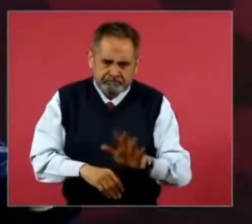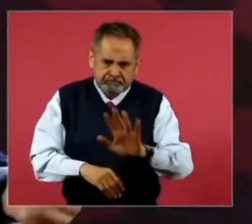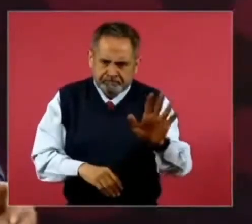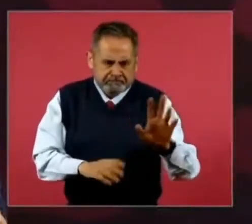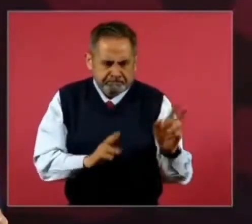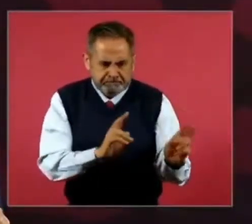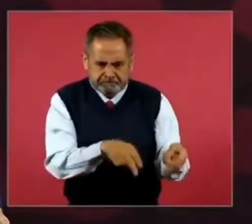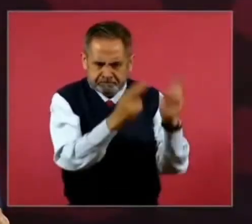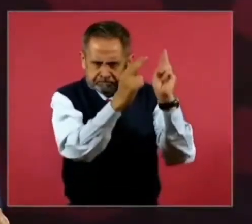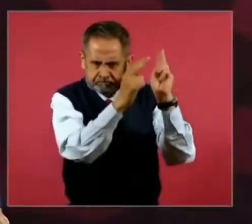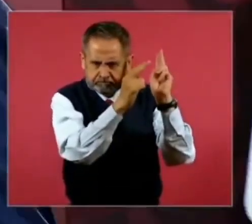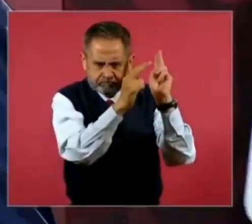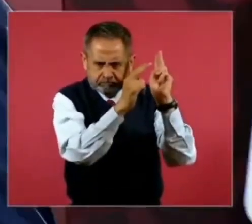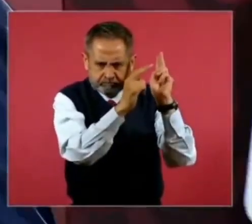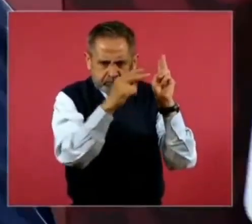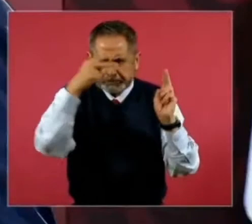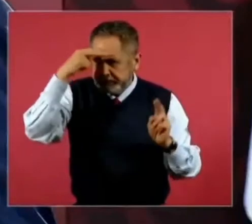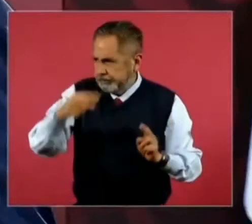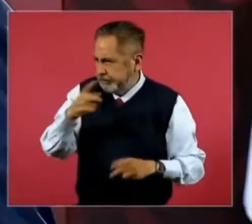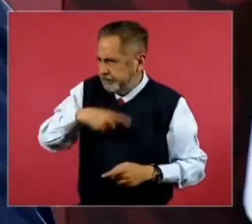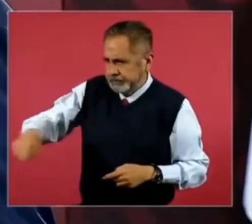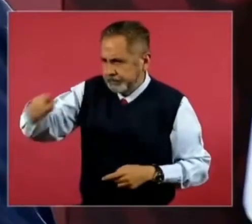de los mexicanos.